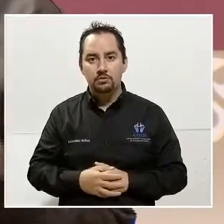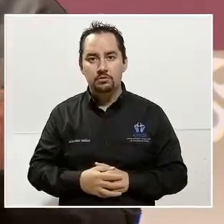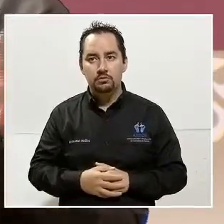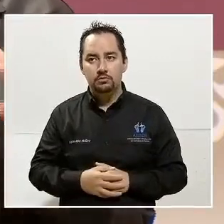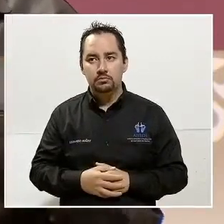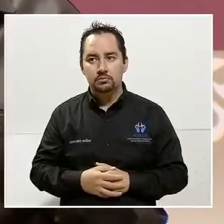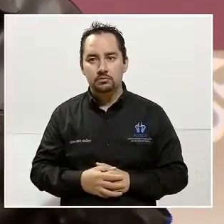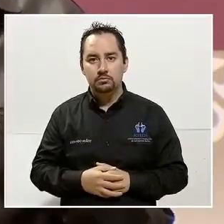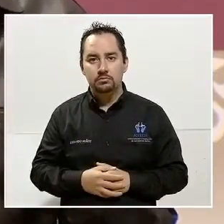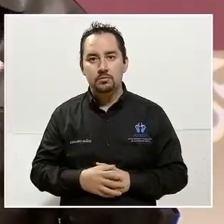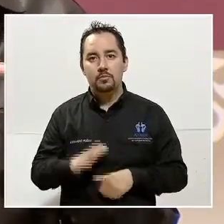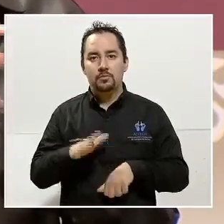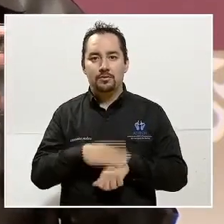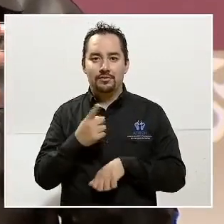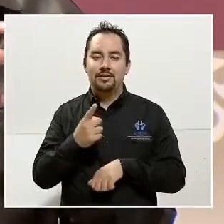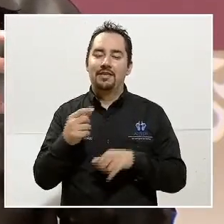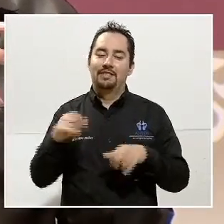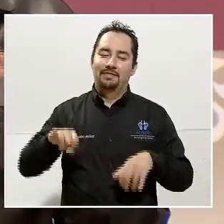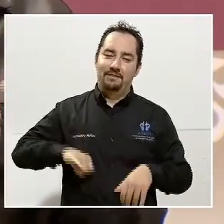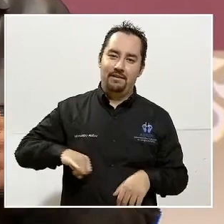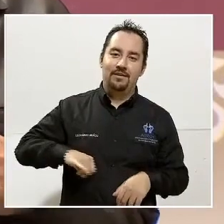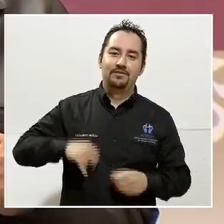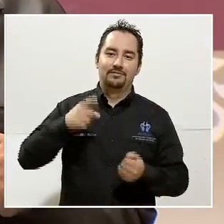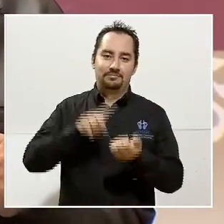de intereses creados